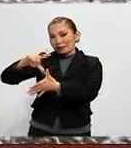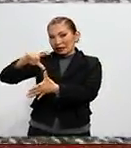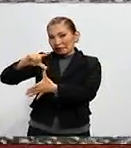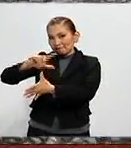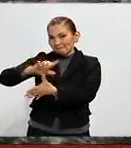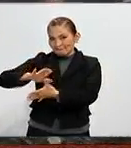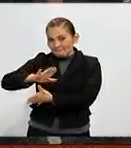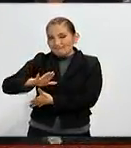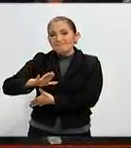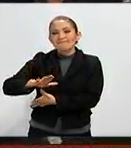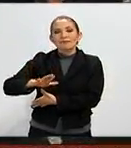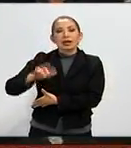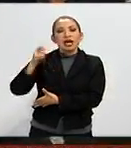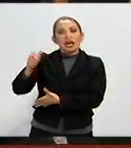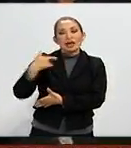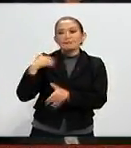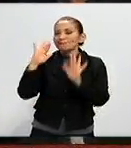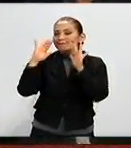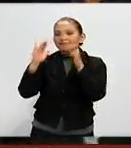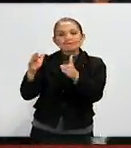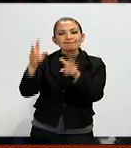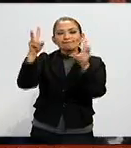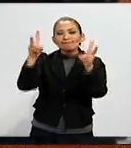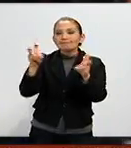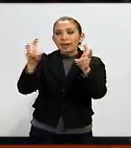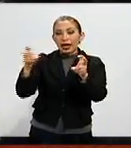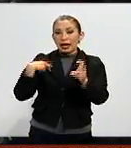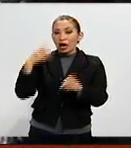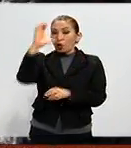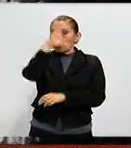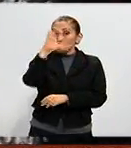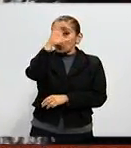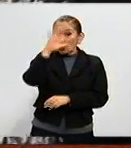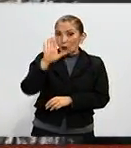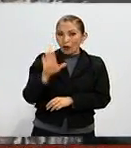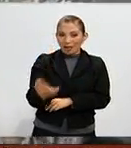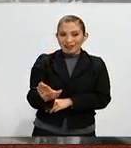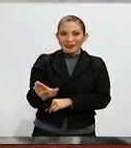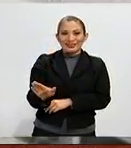Latina, y se dedicó especialmente al tema cultural,